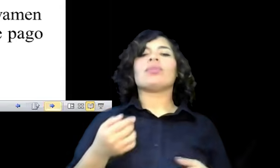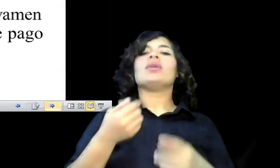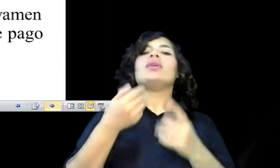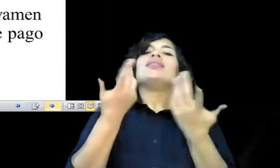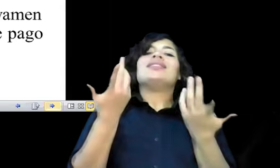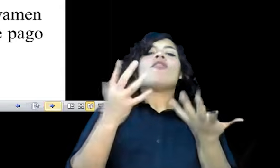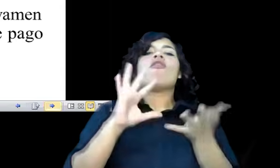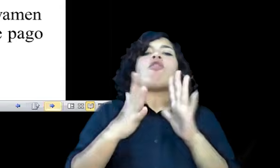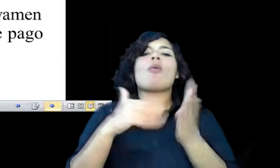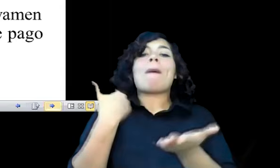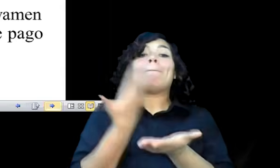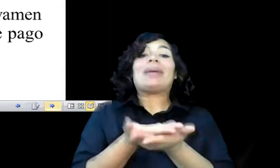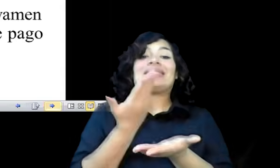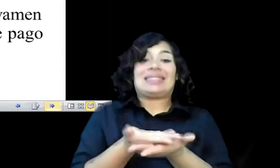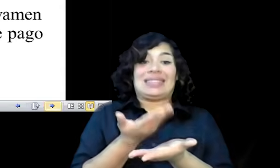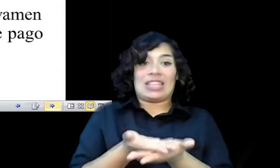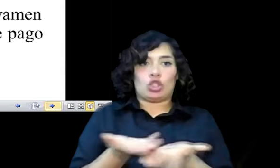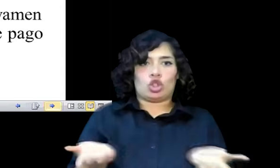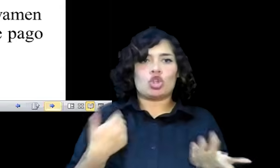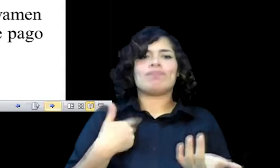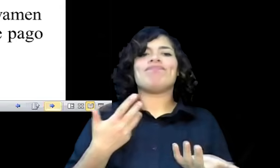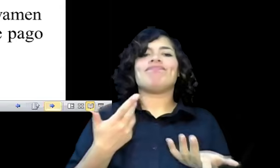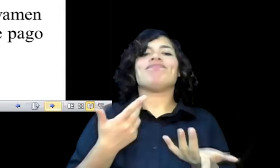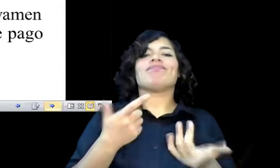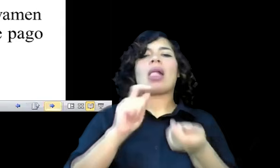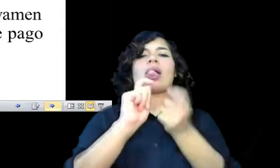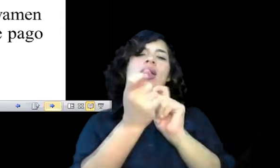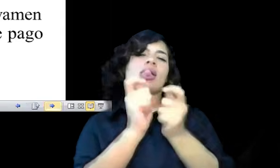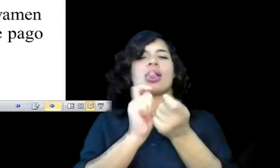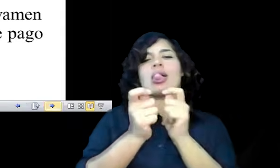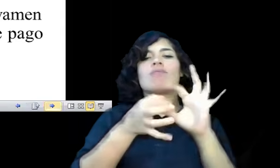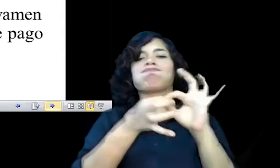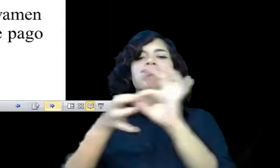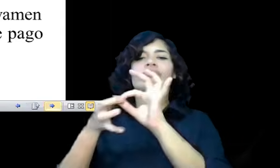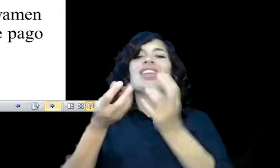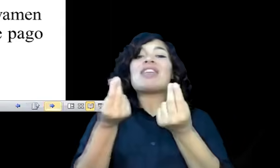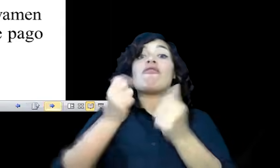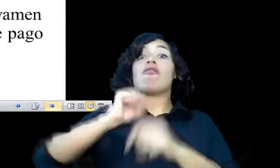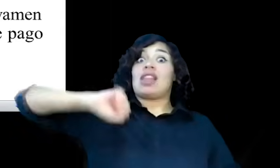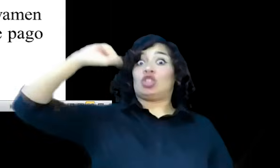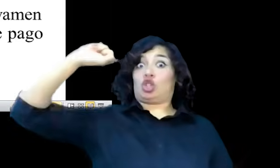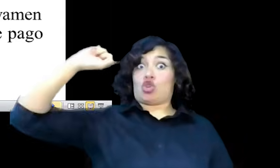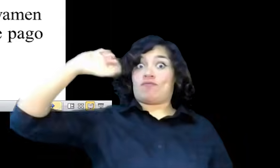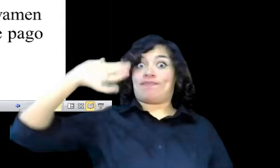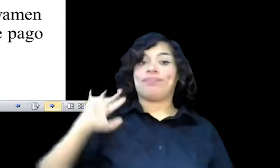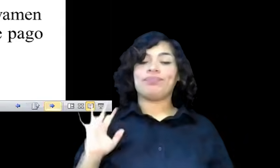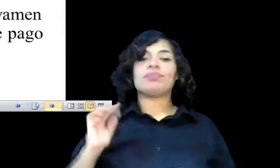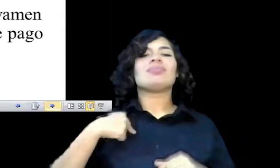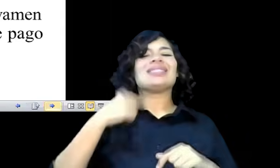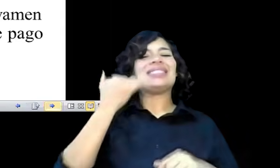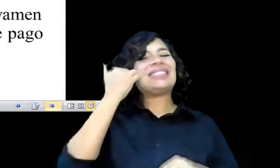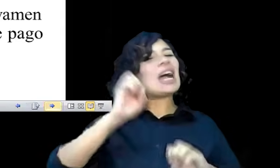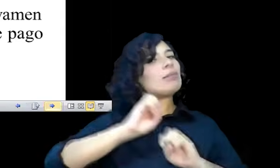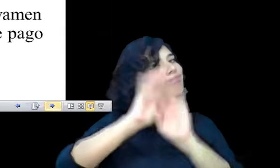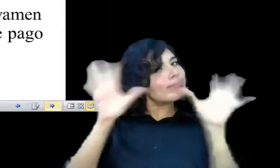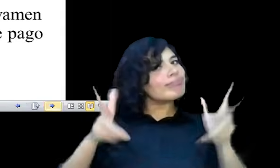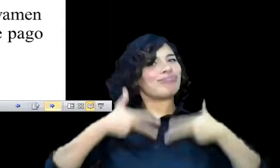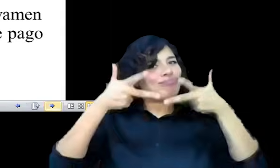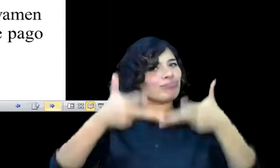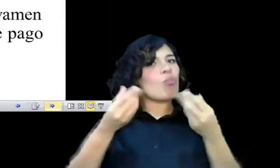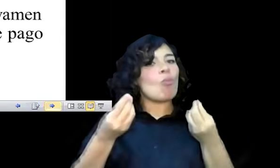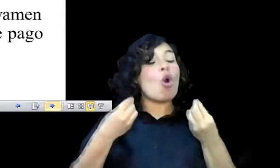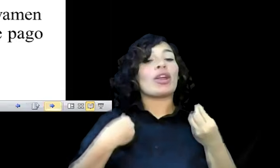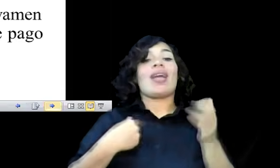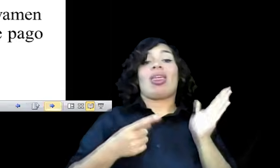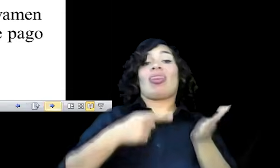el balance de presentación, el balance ajustado por inflación. Esto ya lo aclaró, o sea,